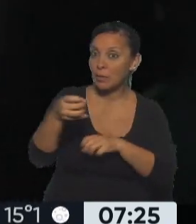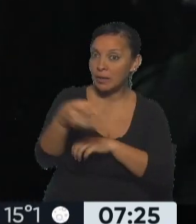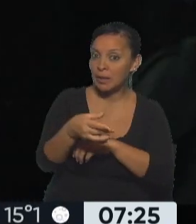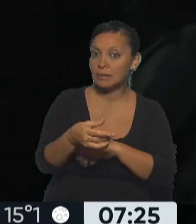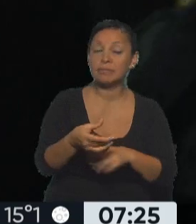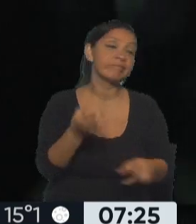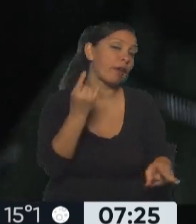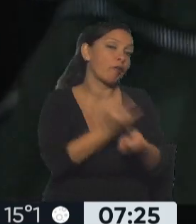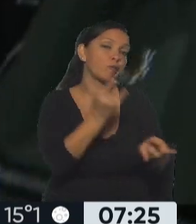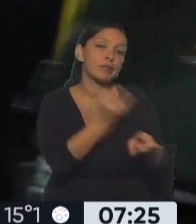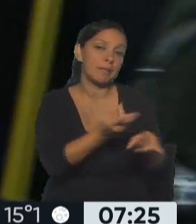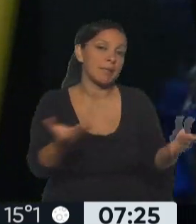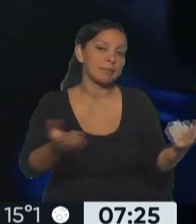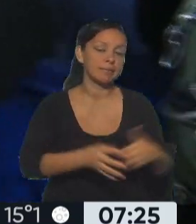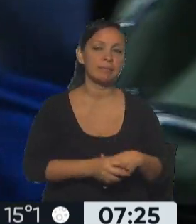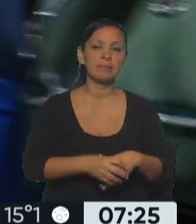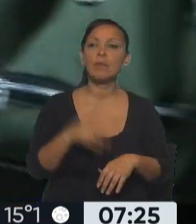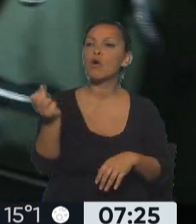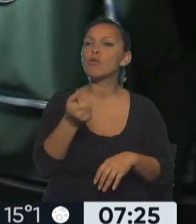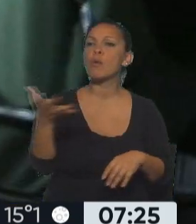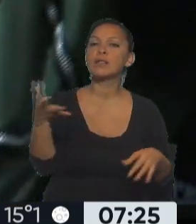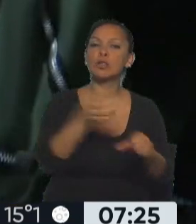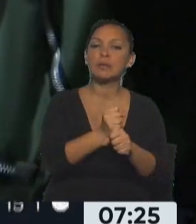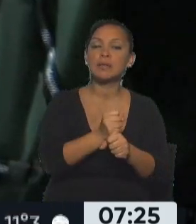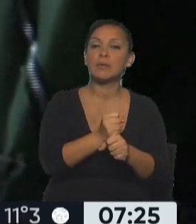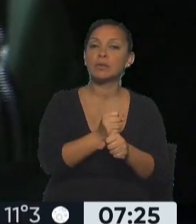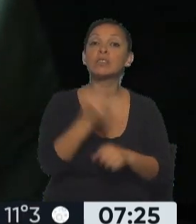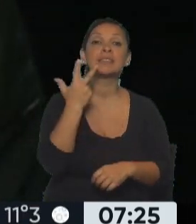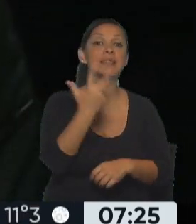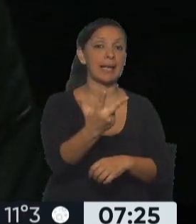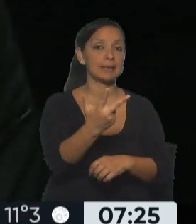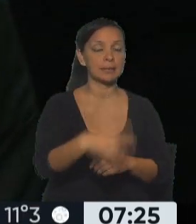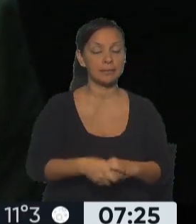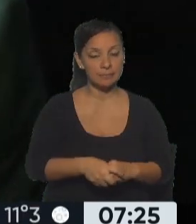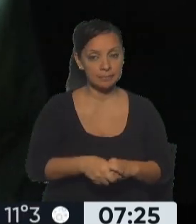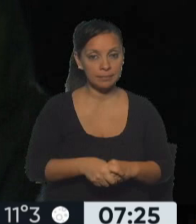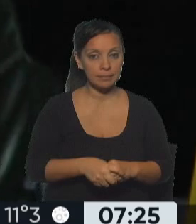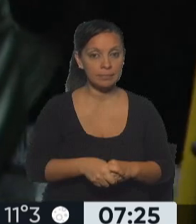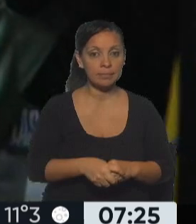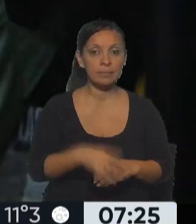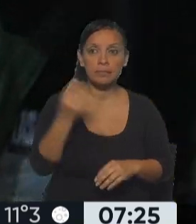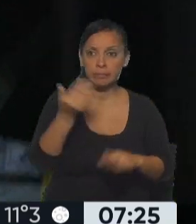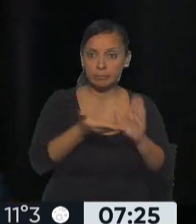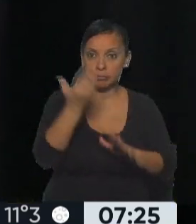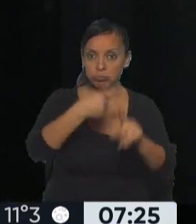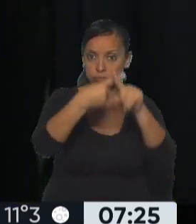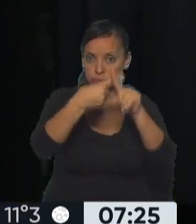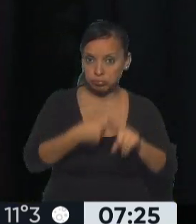No, como siempre. ¿Cuántos colectivos tomás? Aguantando. Tres. ¿Se va muy arriba?